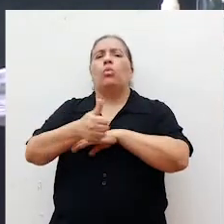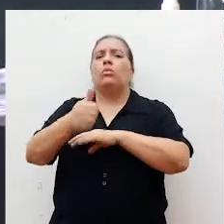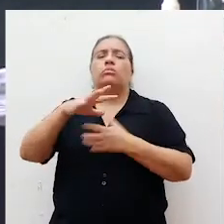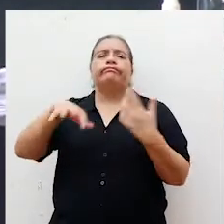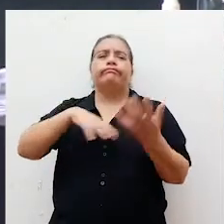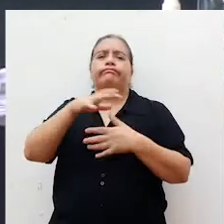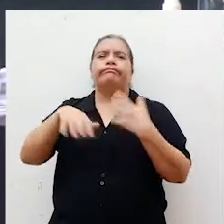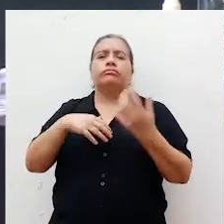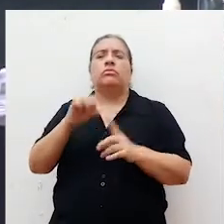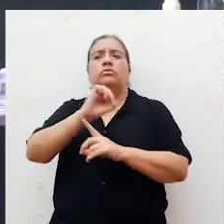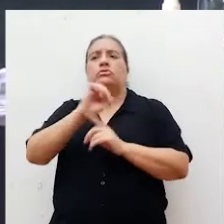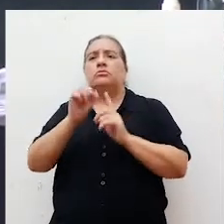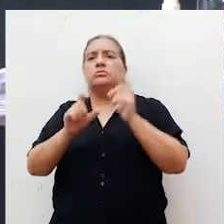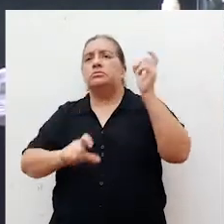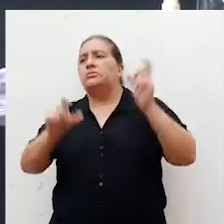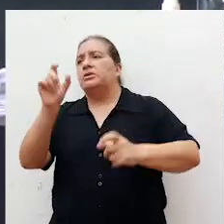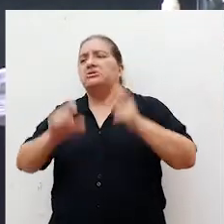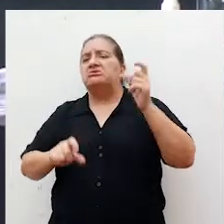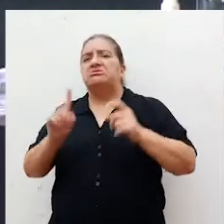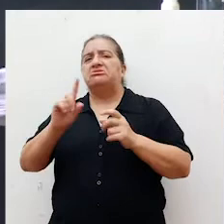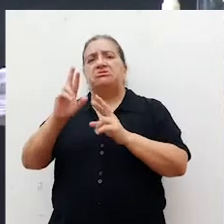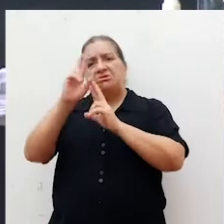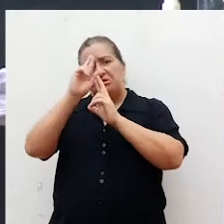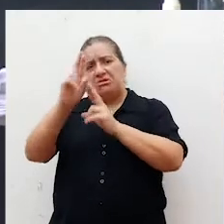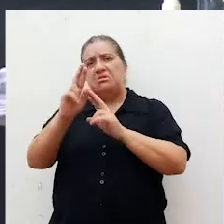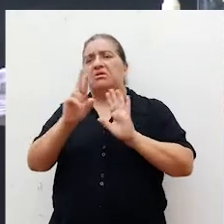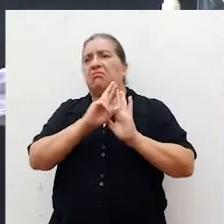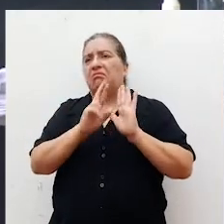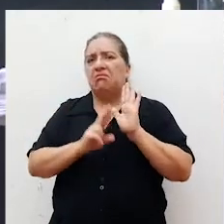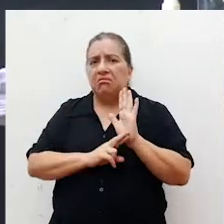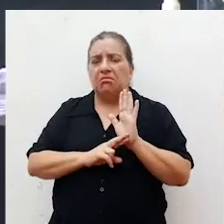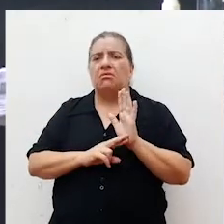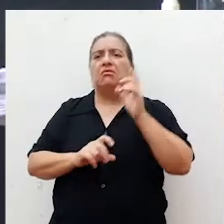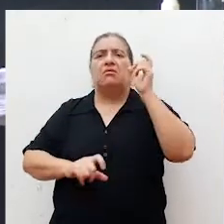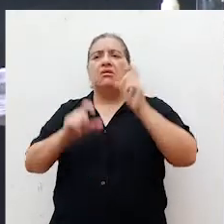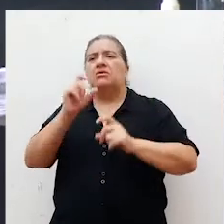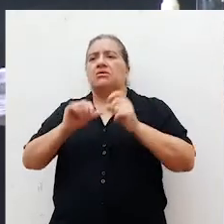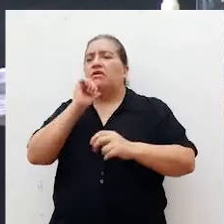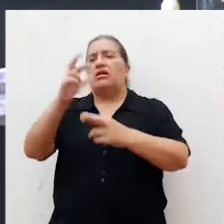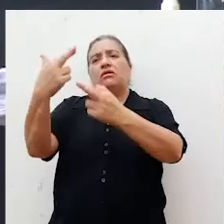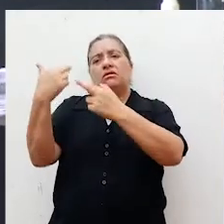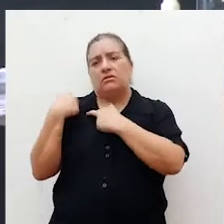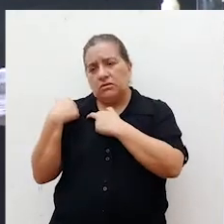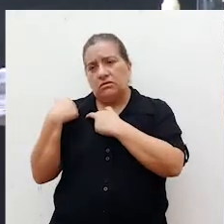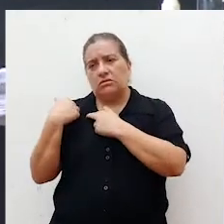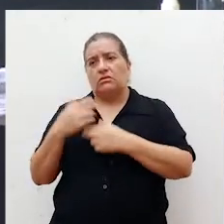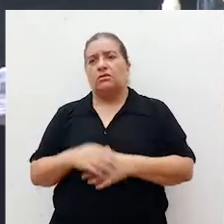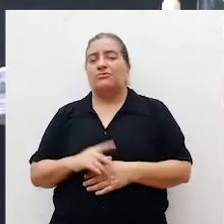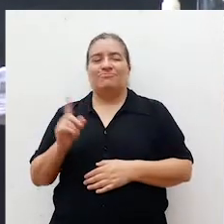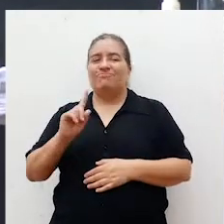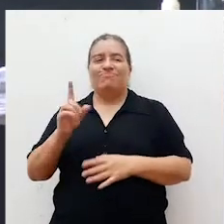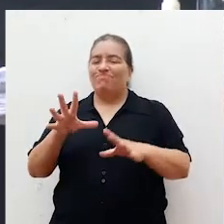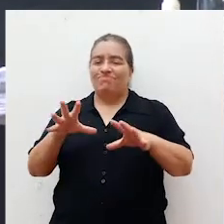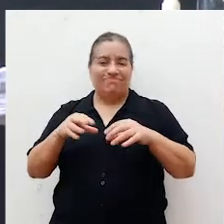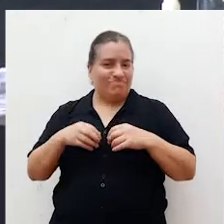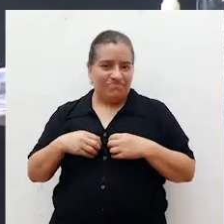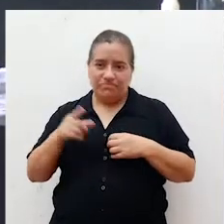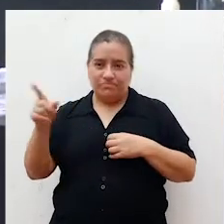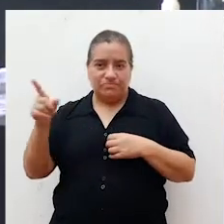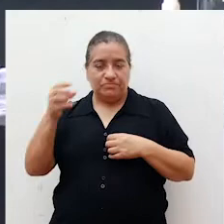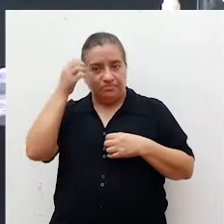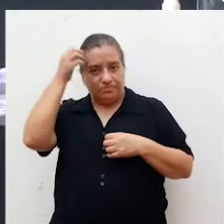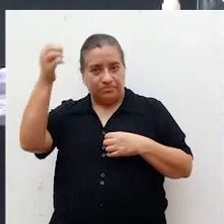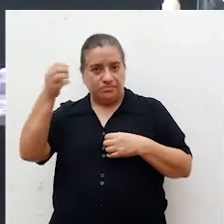era que la sociedad peruana era desorganizada, que la sociedad peruana era indisciplinada, que la sociedad peruana era